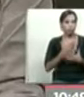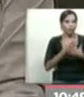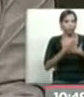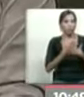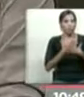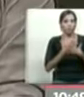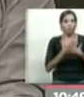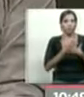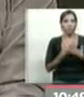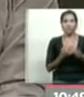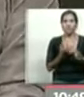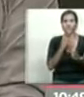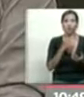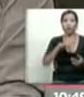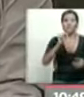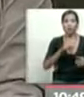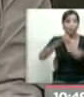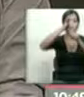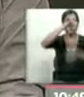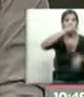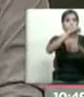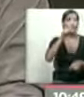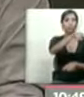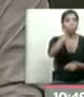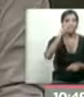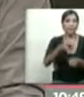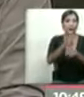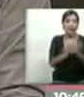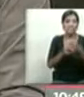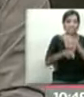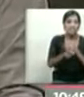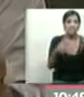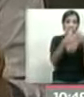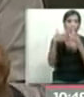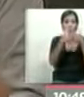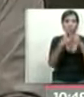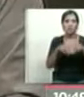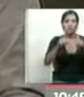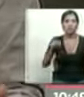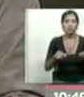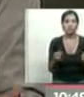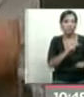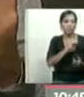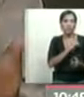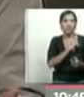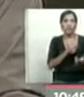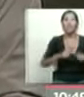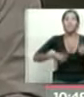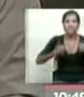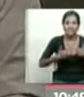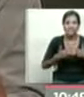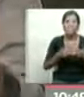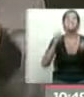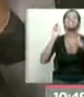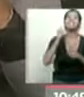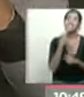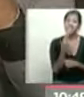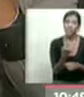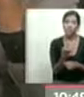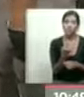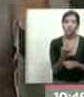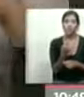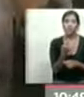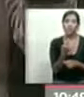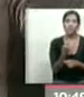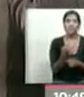dijo, bueno, si nos toca bombardearlos a ustedes antes de que entren aquí a este territorio. Se asustaron, es más, llegaron a decir que George